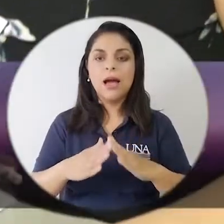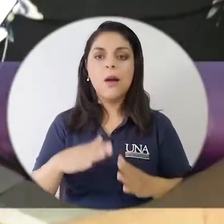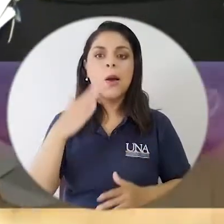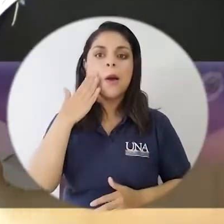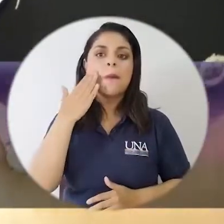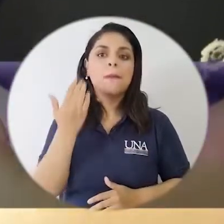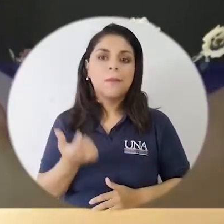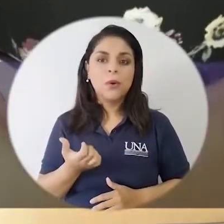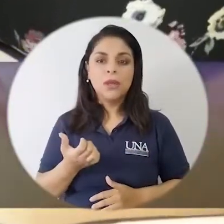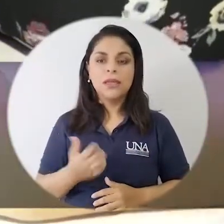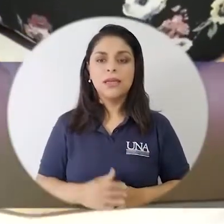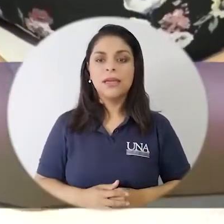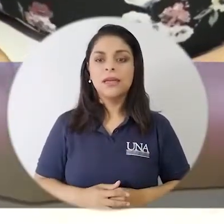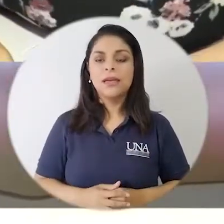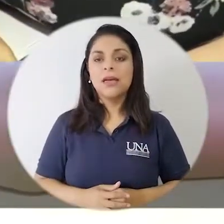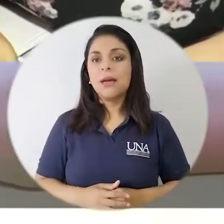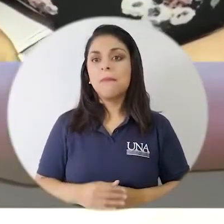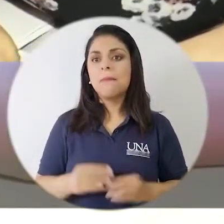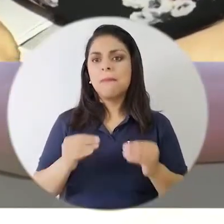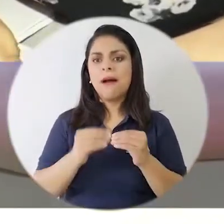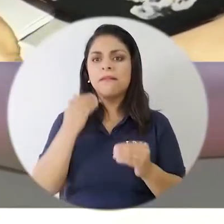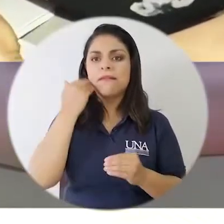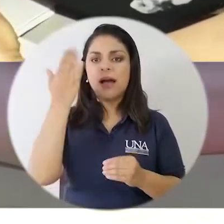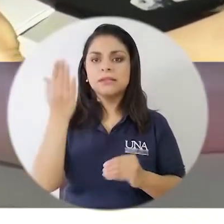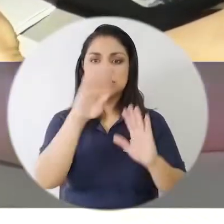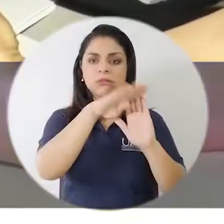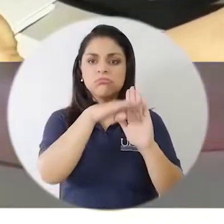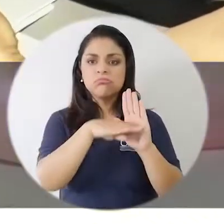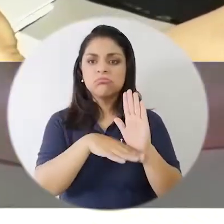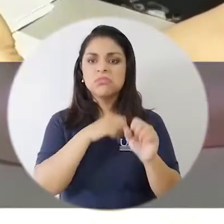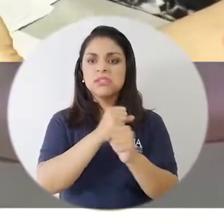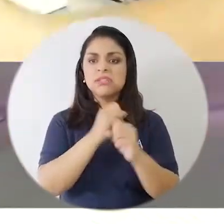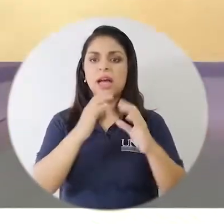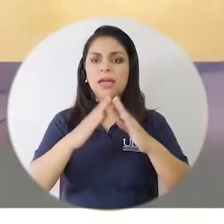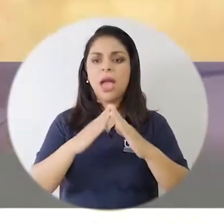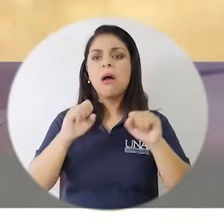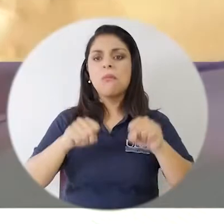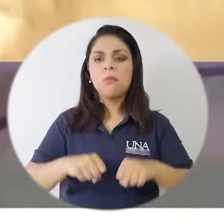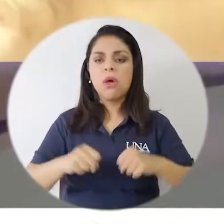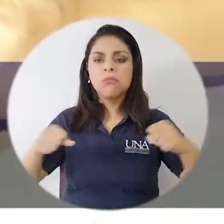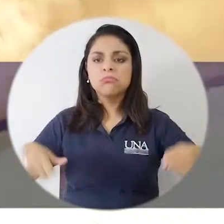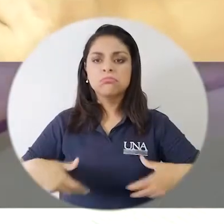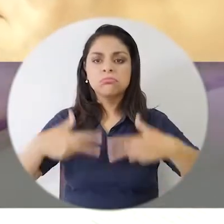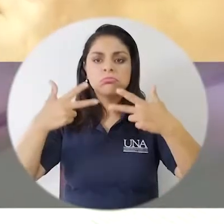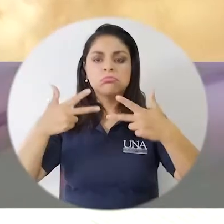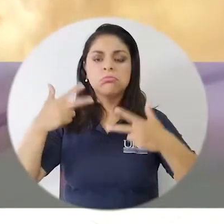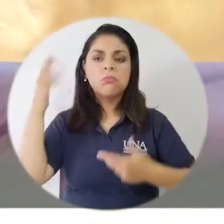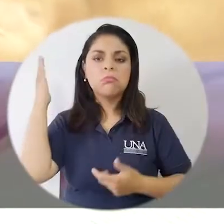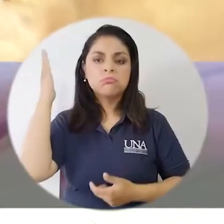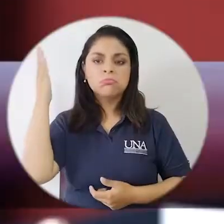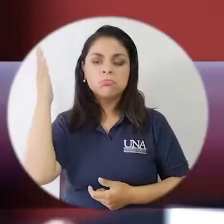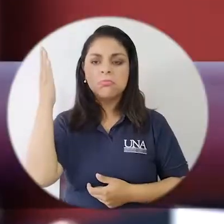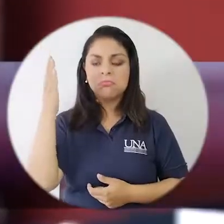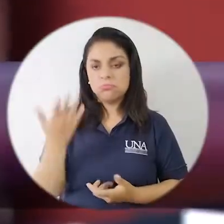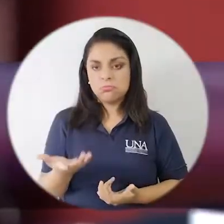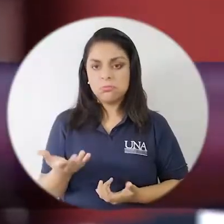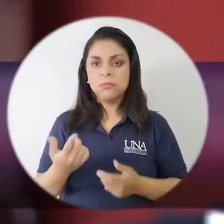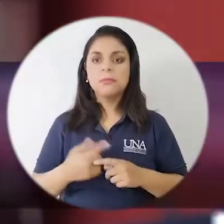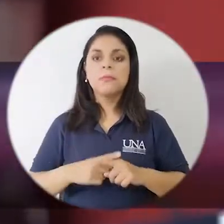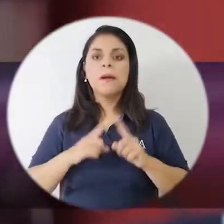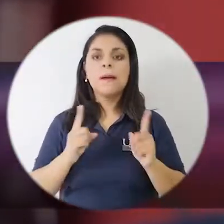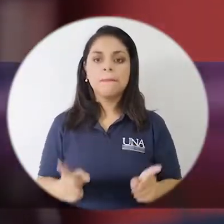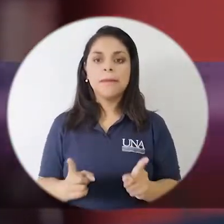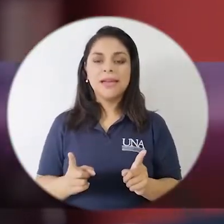instrucción de la tarea, digamos, es muy, muy fácil darlo por una videoconferencia o por una